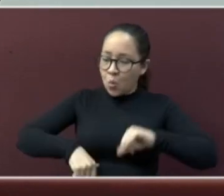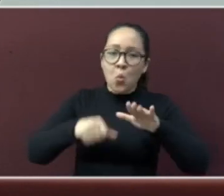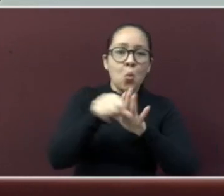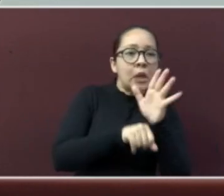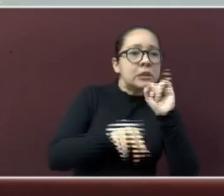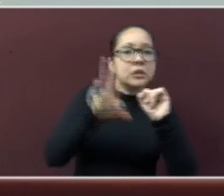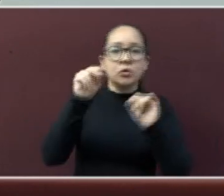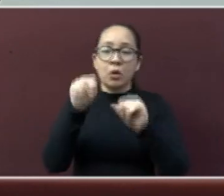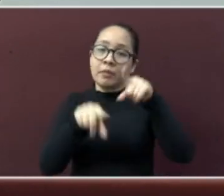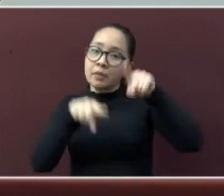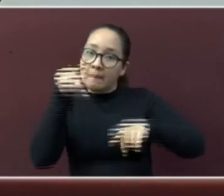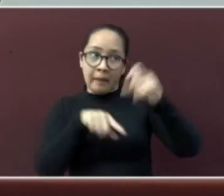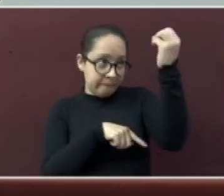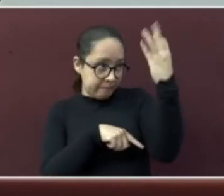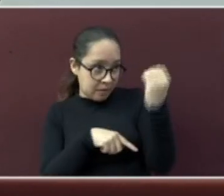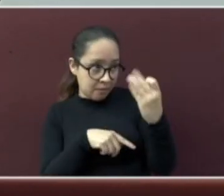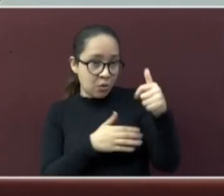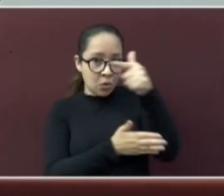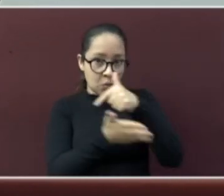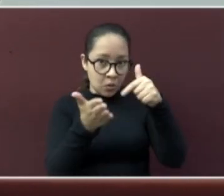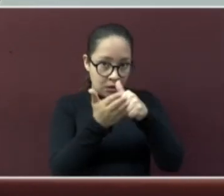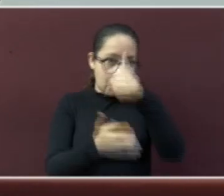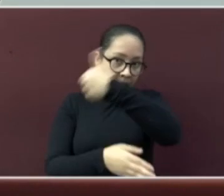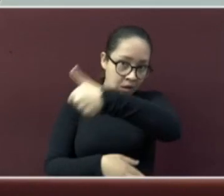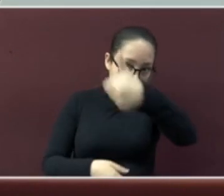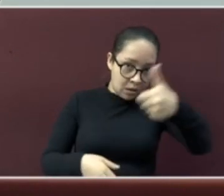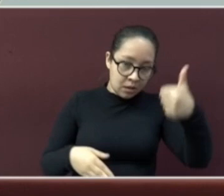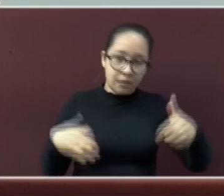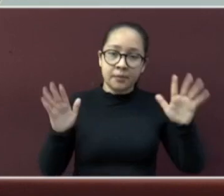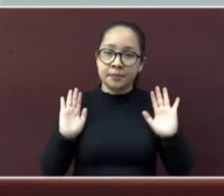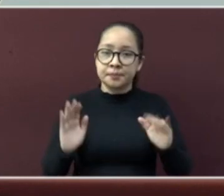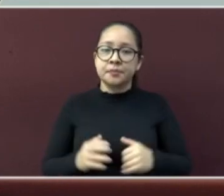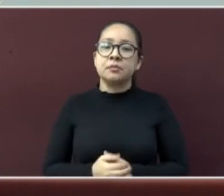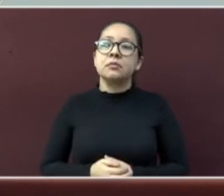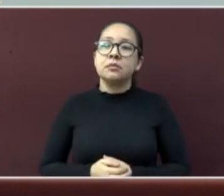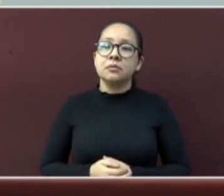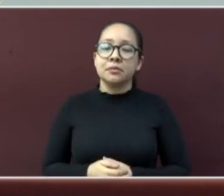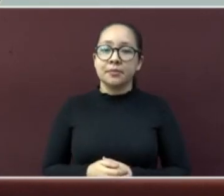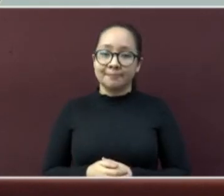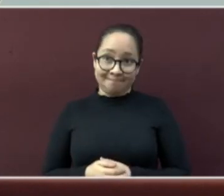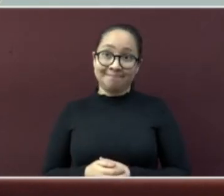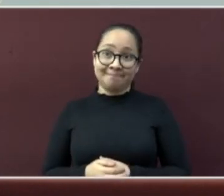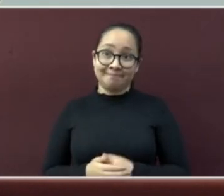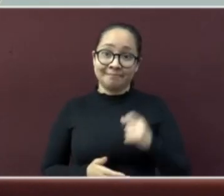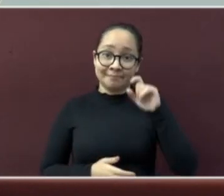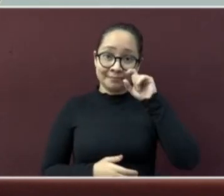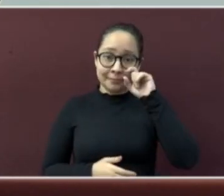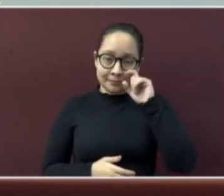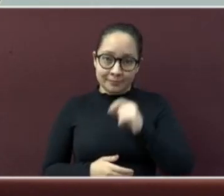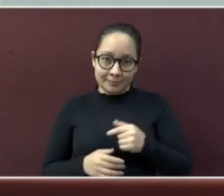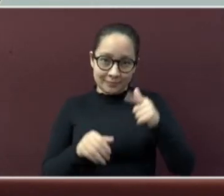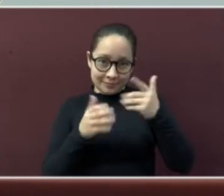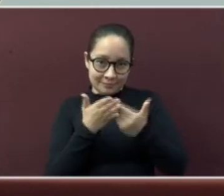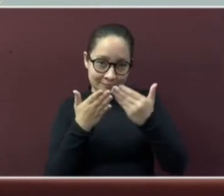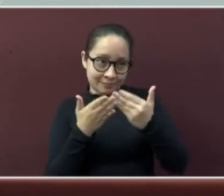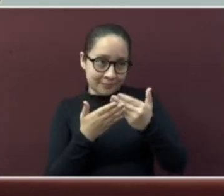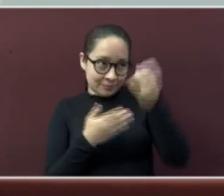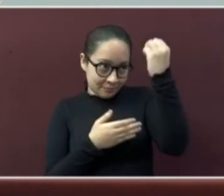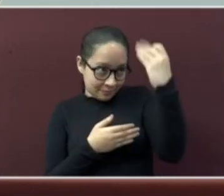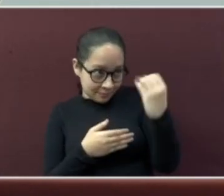semaforización local así que es un hecho que con el color naranja